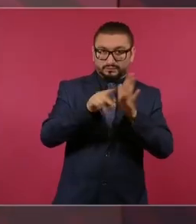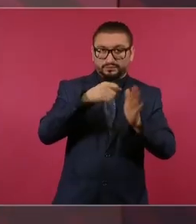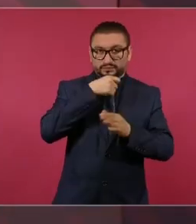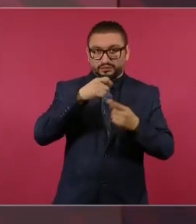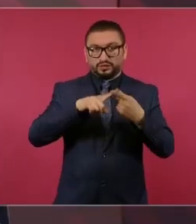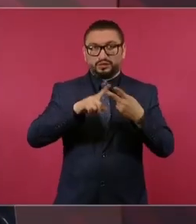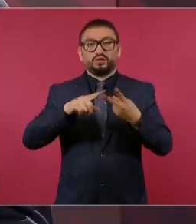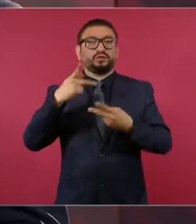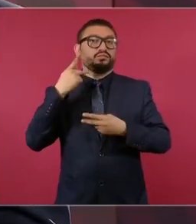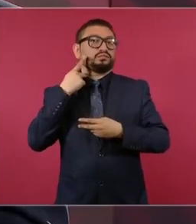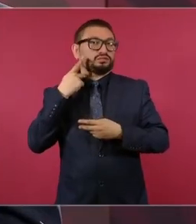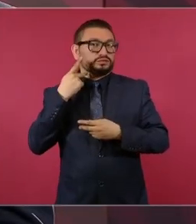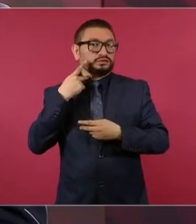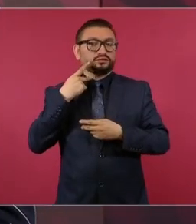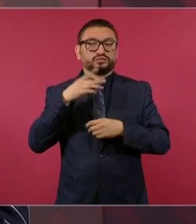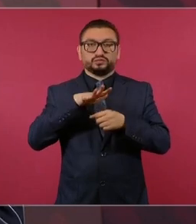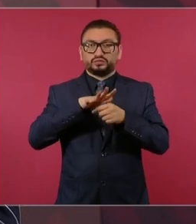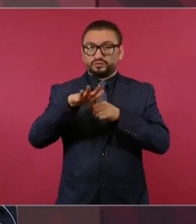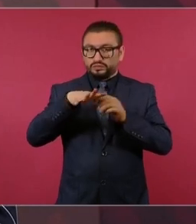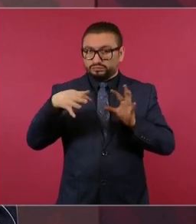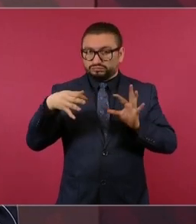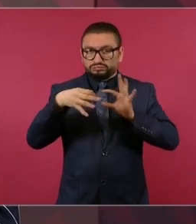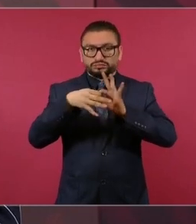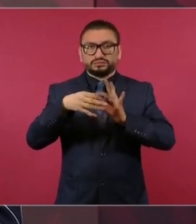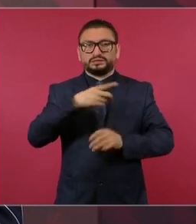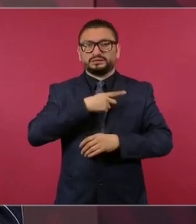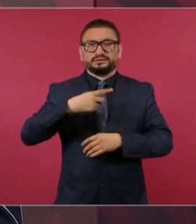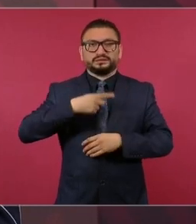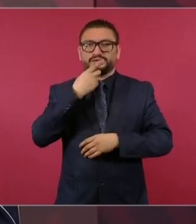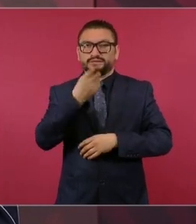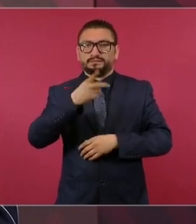significa el apego a la verdad.